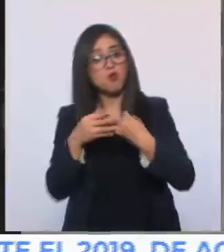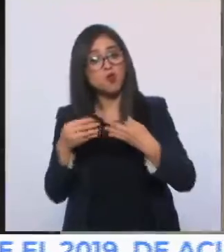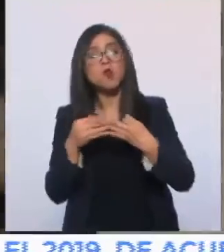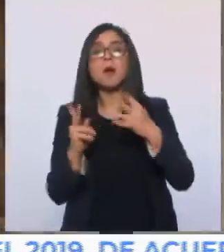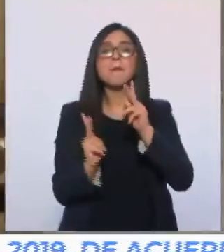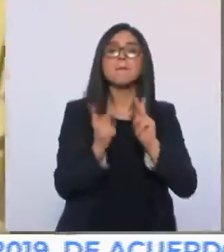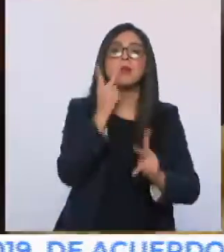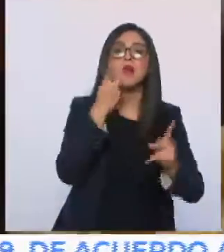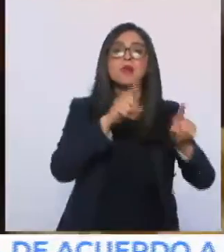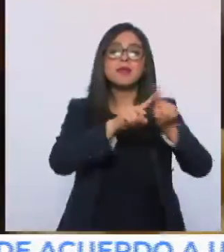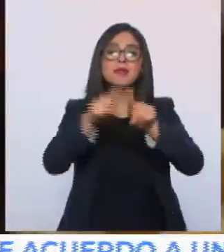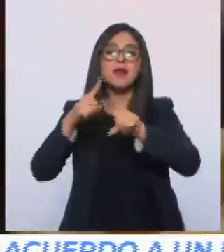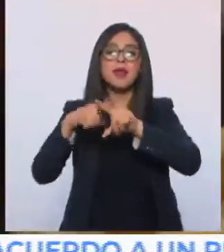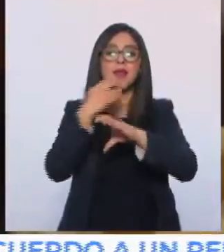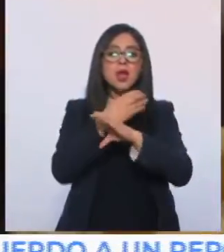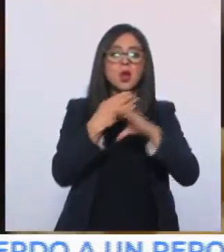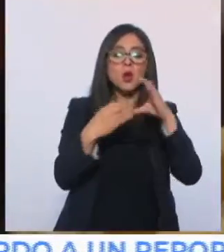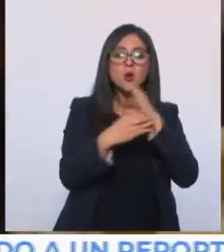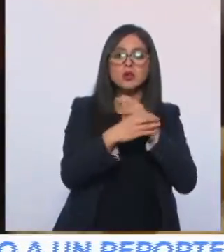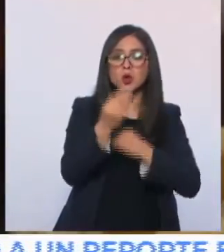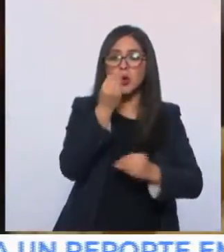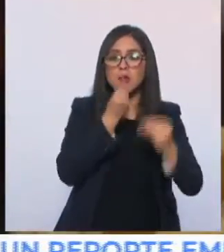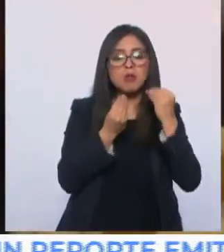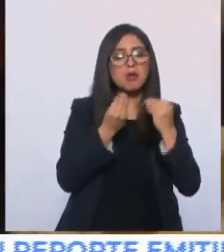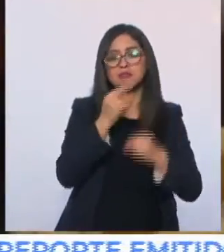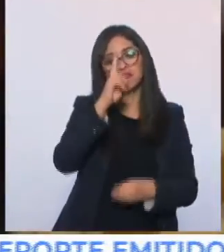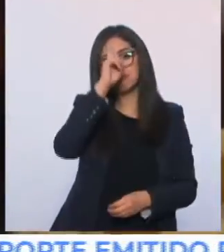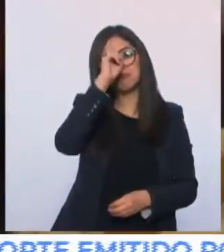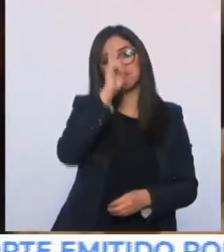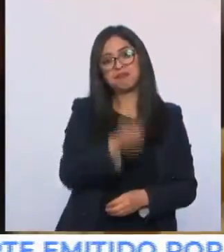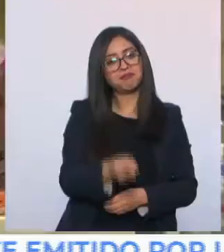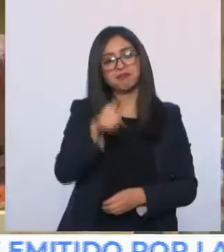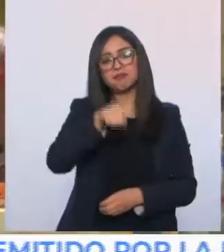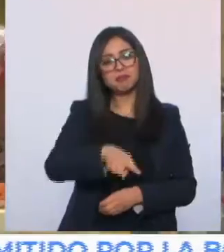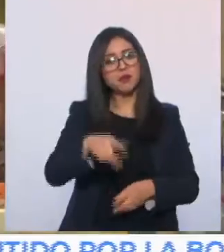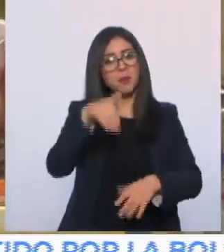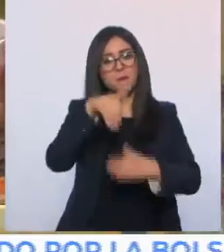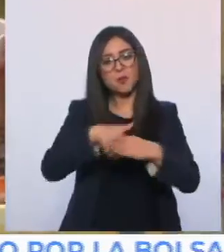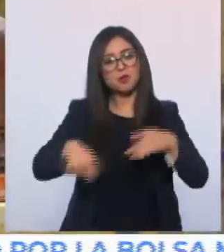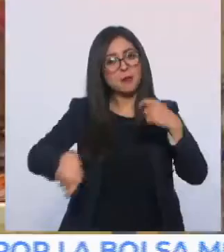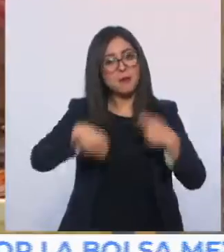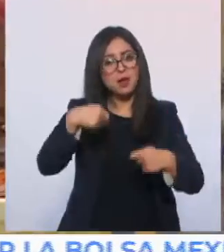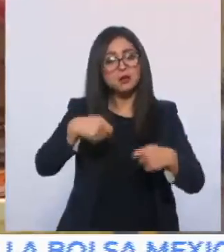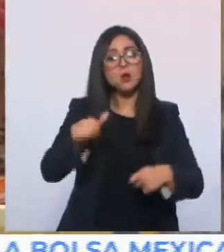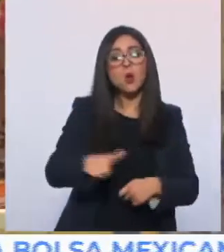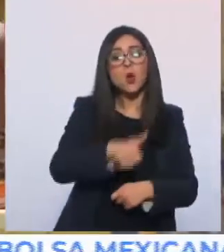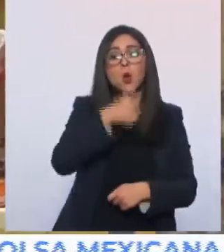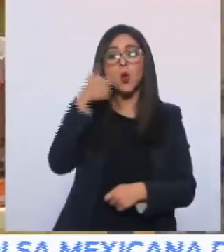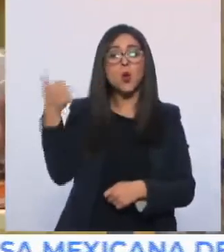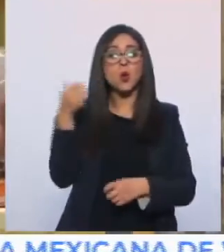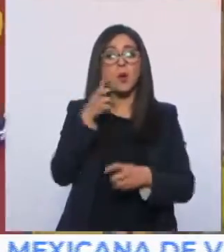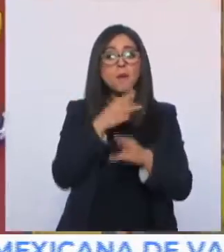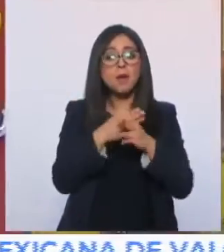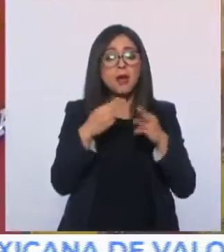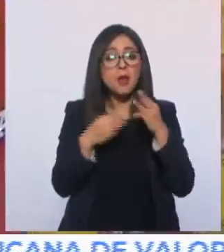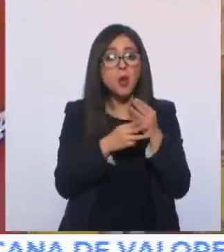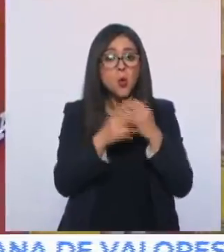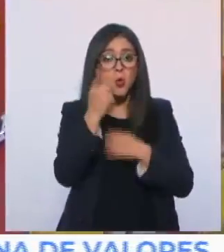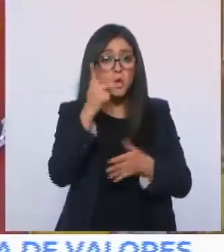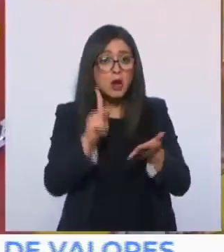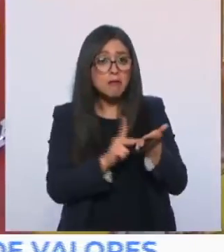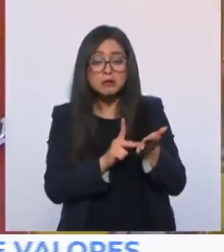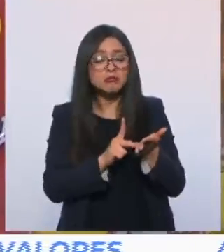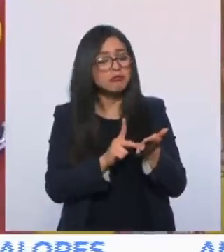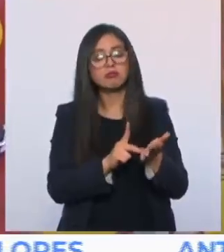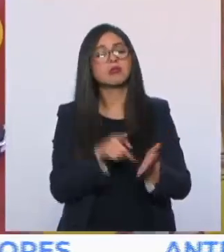verduras y demás productos alimenticios no es permitido el uso de bolsas de plástico ni de ningún otro material de un solo uso. El